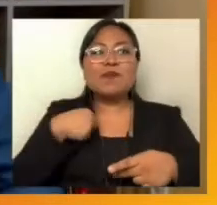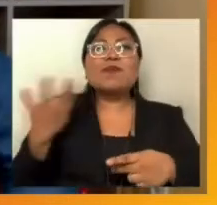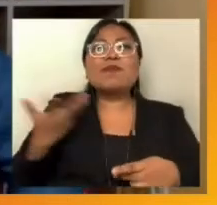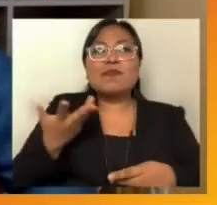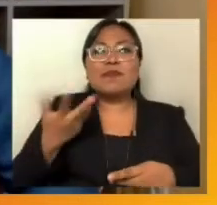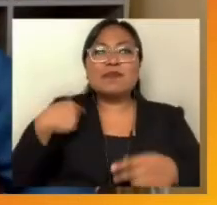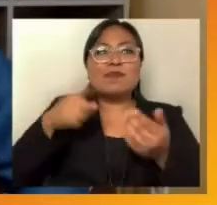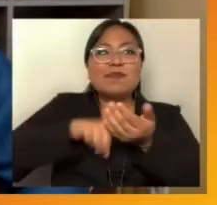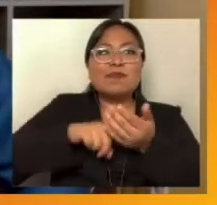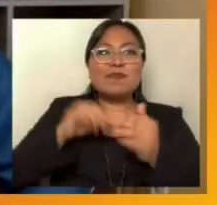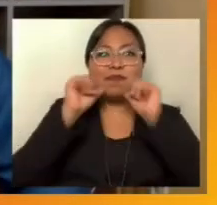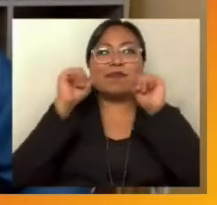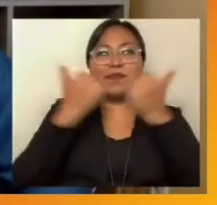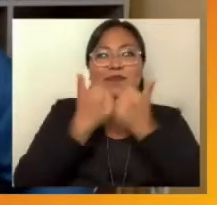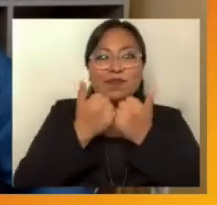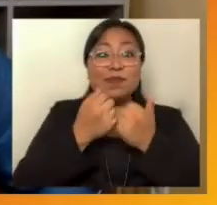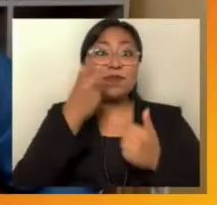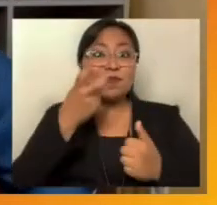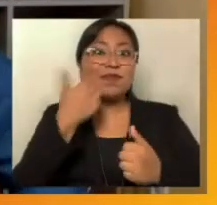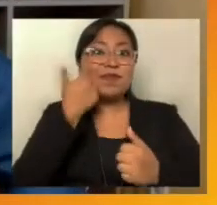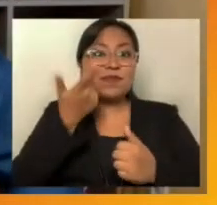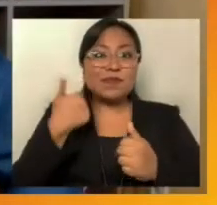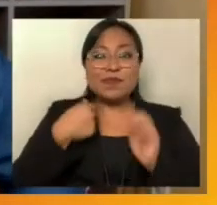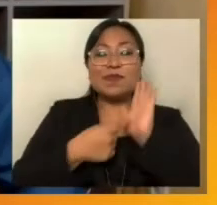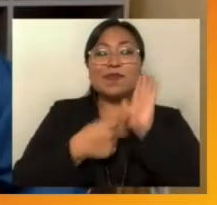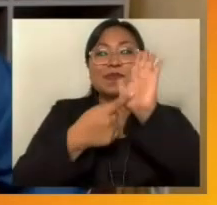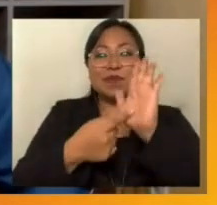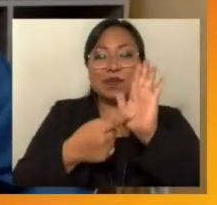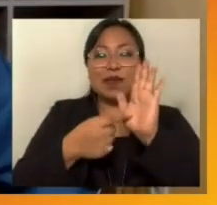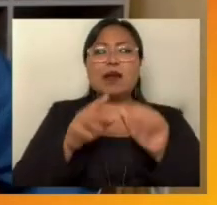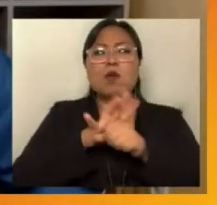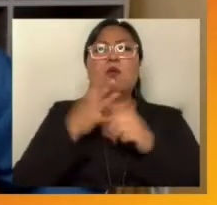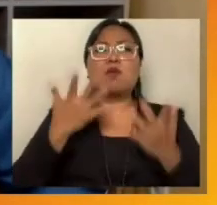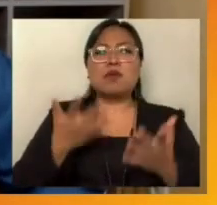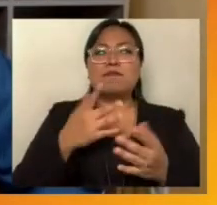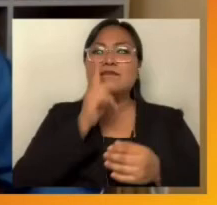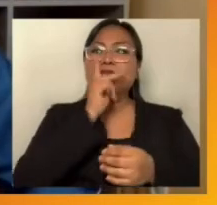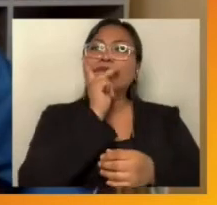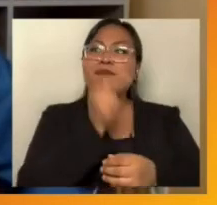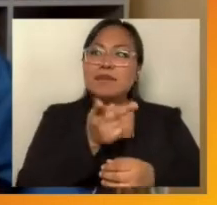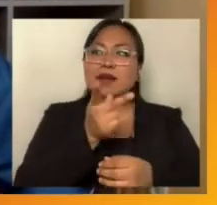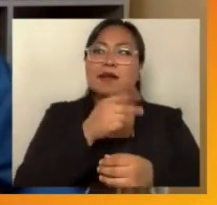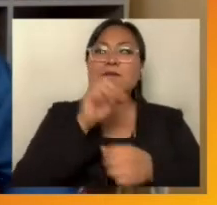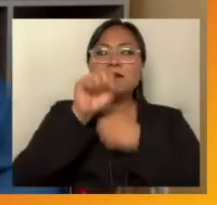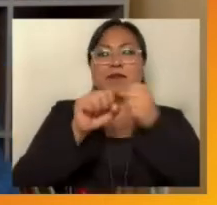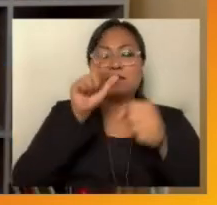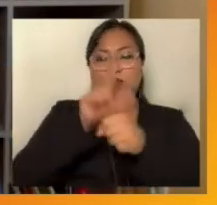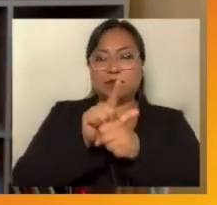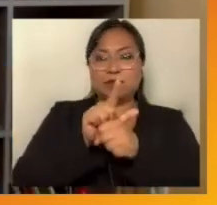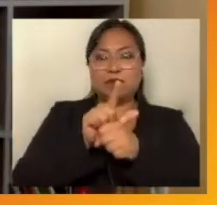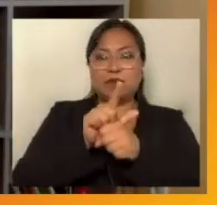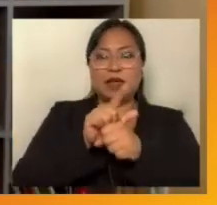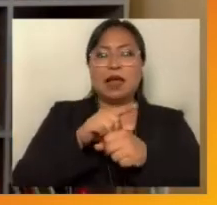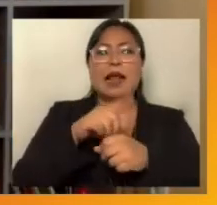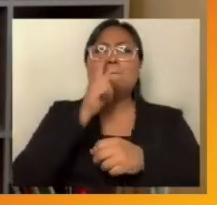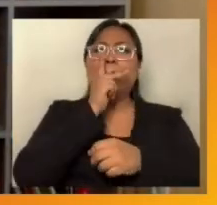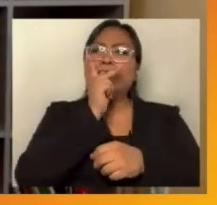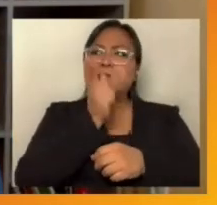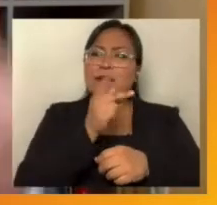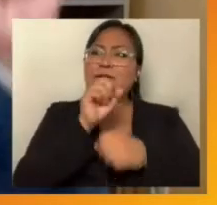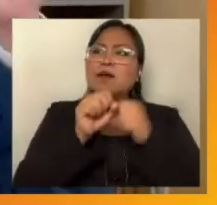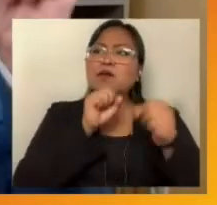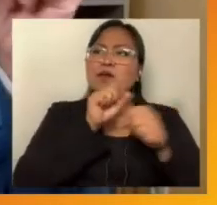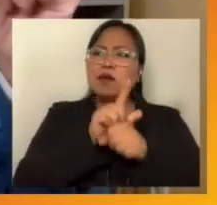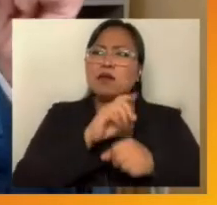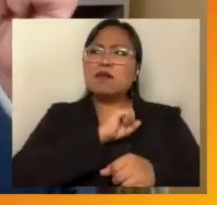que quiero remarcarte la palabra social. Social en español. Social significa